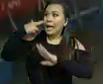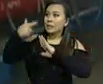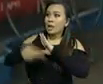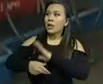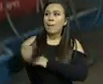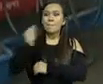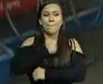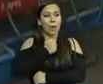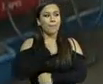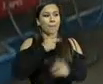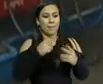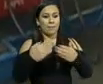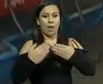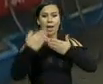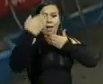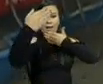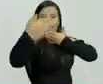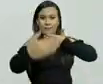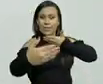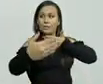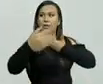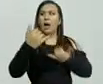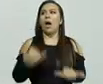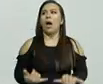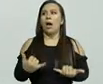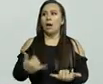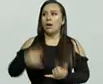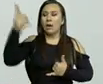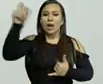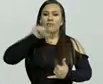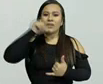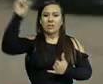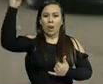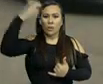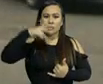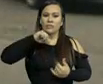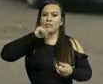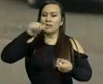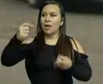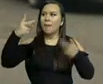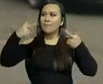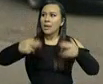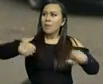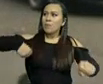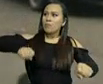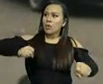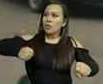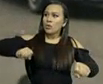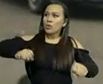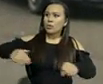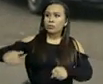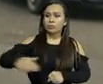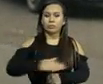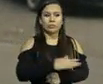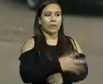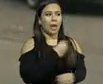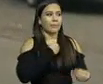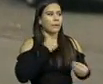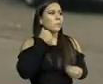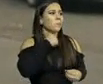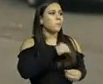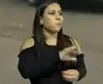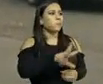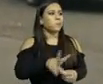ubicada al frente ha experimentado similares páramos generando en una moto así lo pudieron a